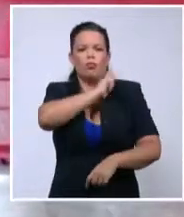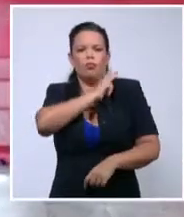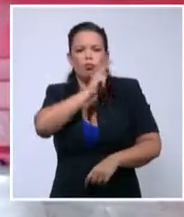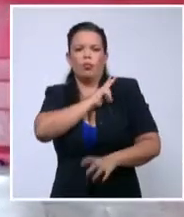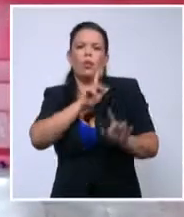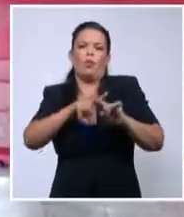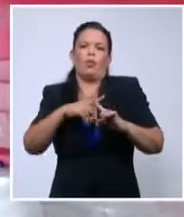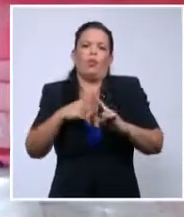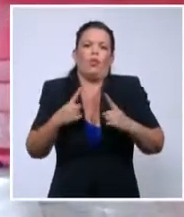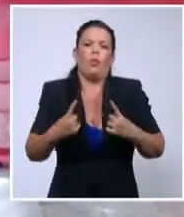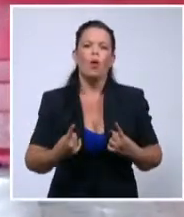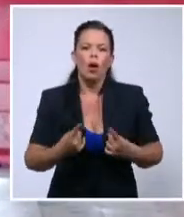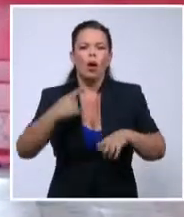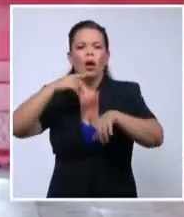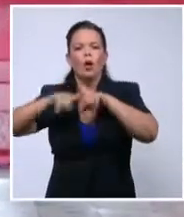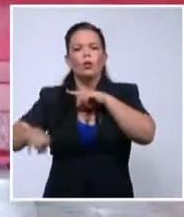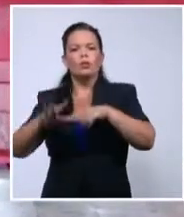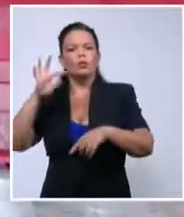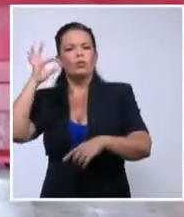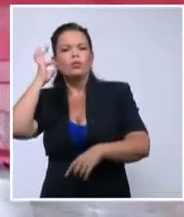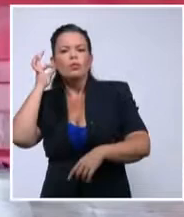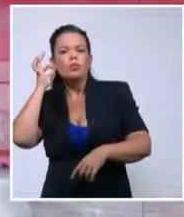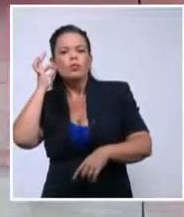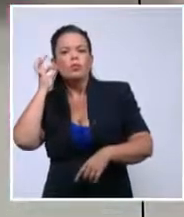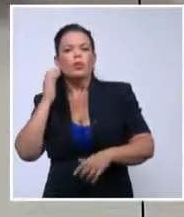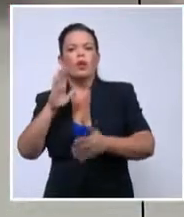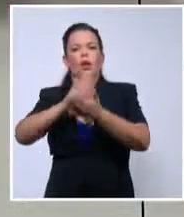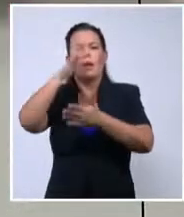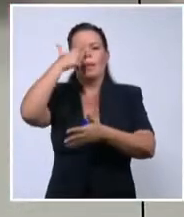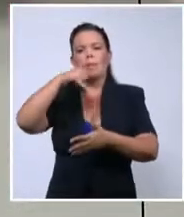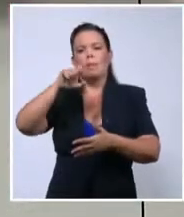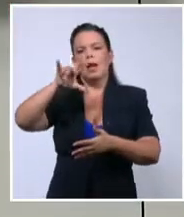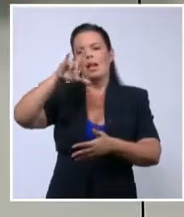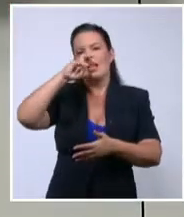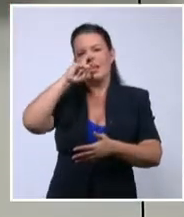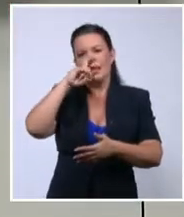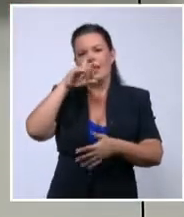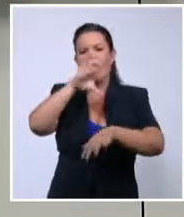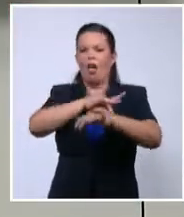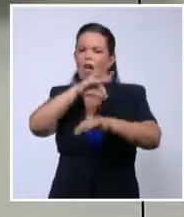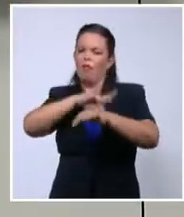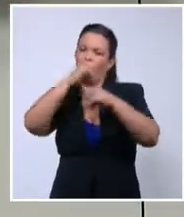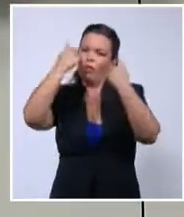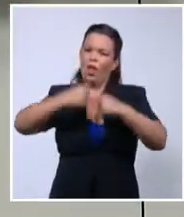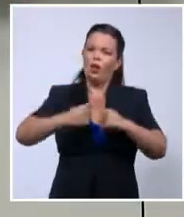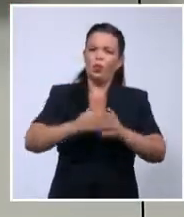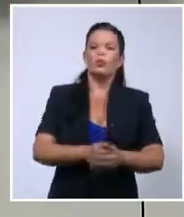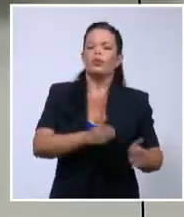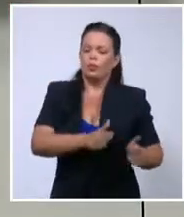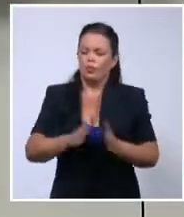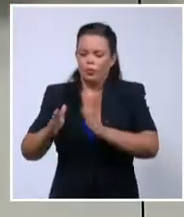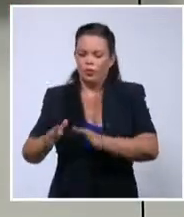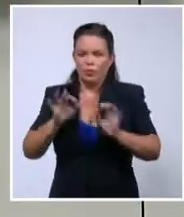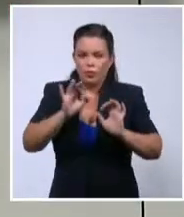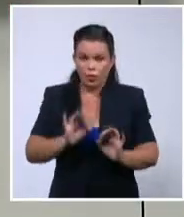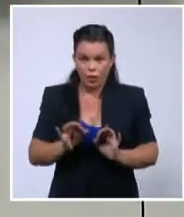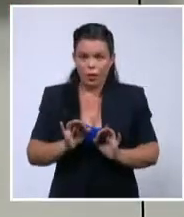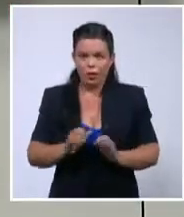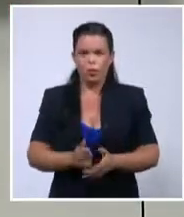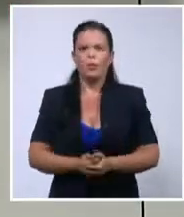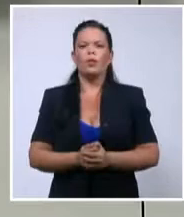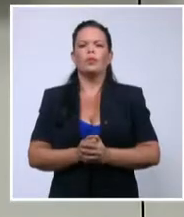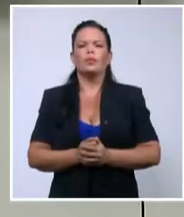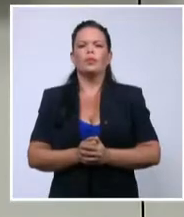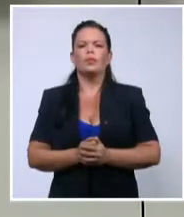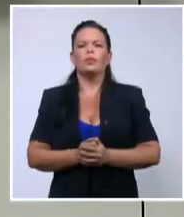Toro no intervino por problemas de salud. Y a propósito de esta gala de campeones, el colega Álvaro Álvarez, quien se encuentra